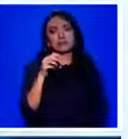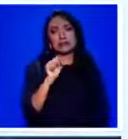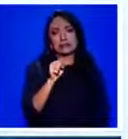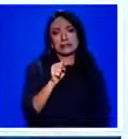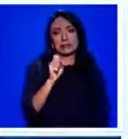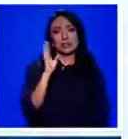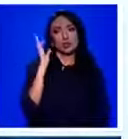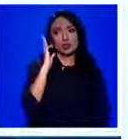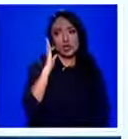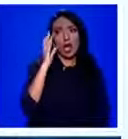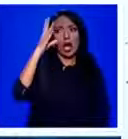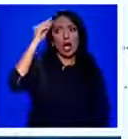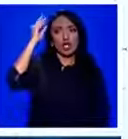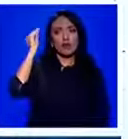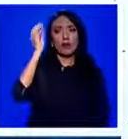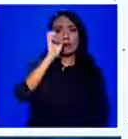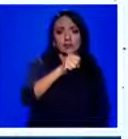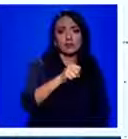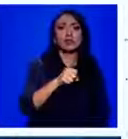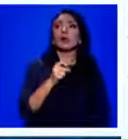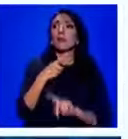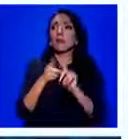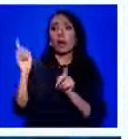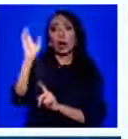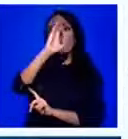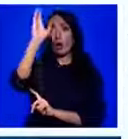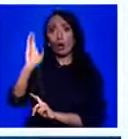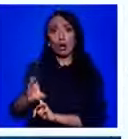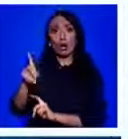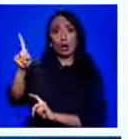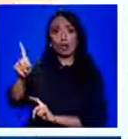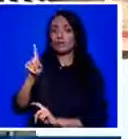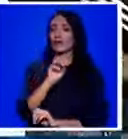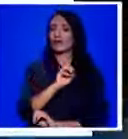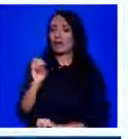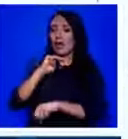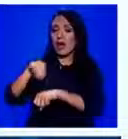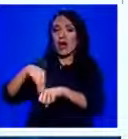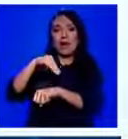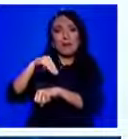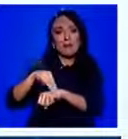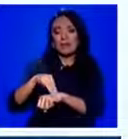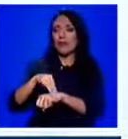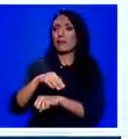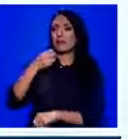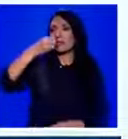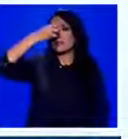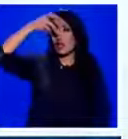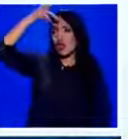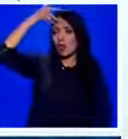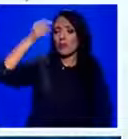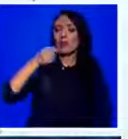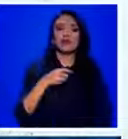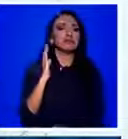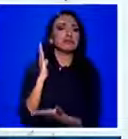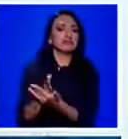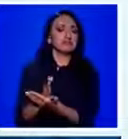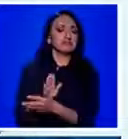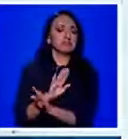sí. ¿Para dónde cree usted que ha ido bajando? Para la costa, Pedernales, Jama, Canoa, Santo Domingo. ¿Por qué cree